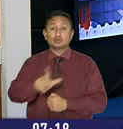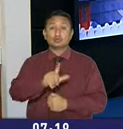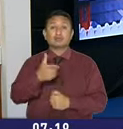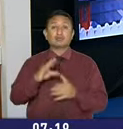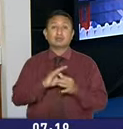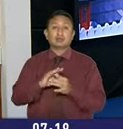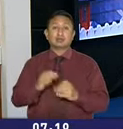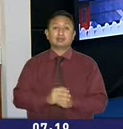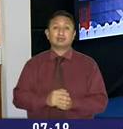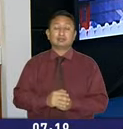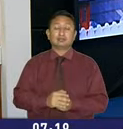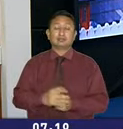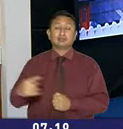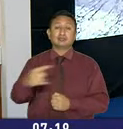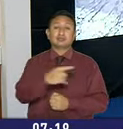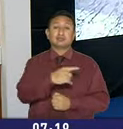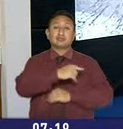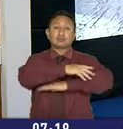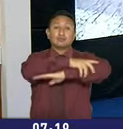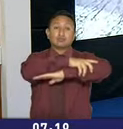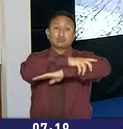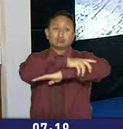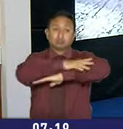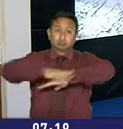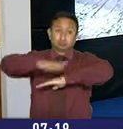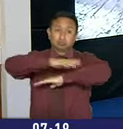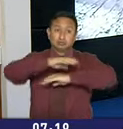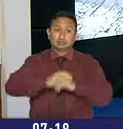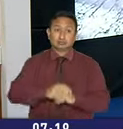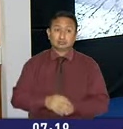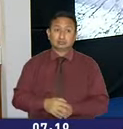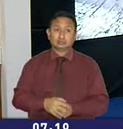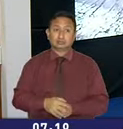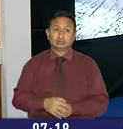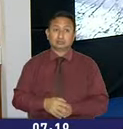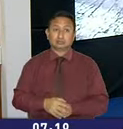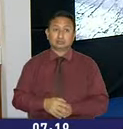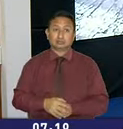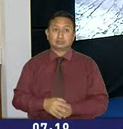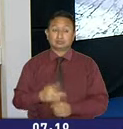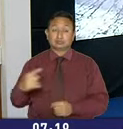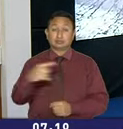Velas Ibarra. Ahí se registra un siniestro. Sofía, buen día. Adelante.